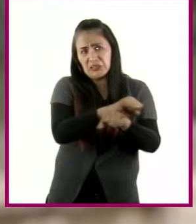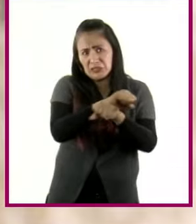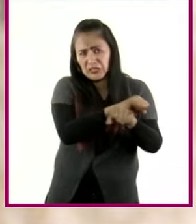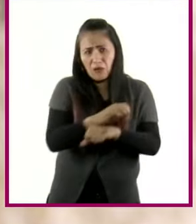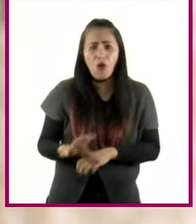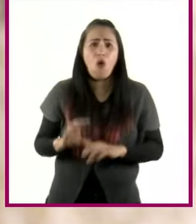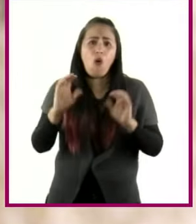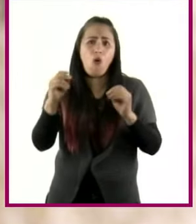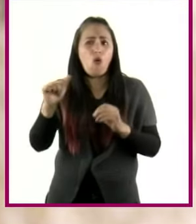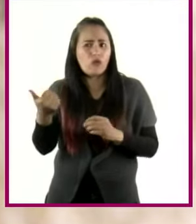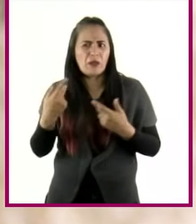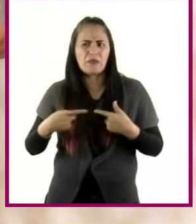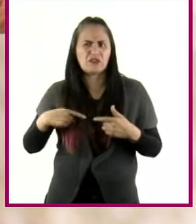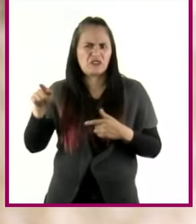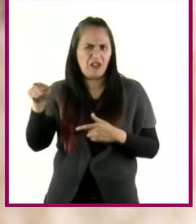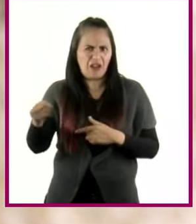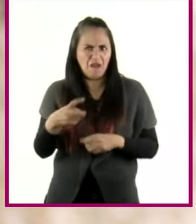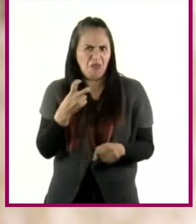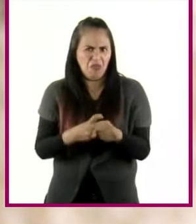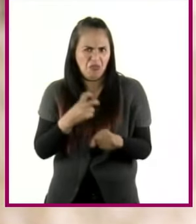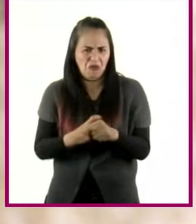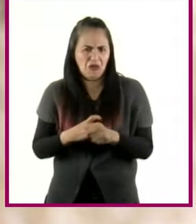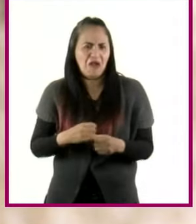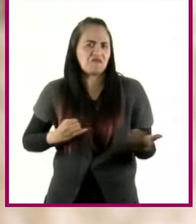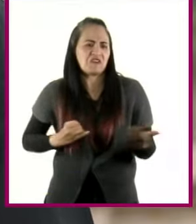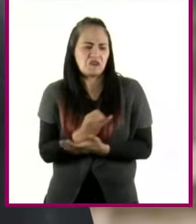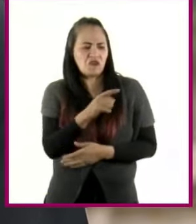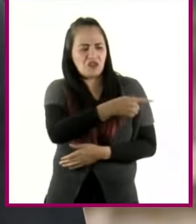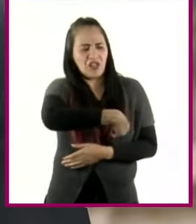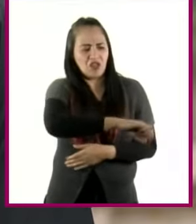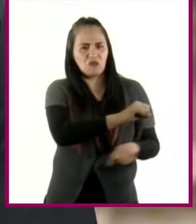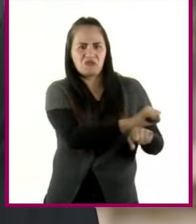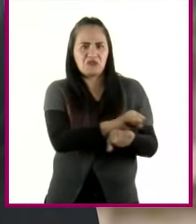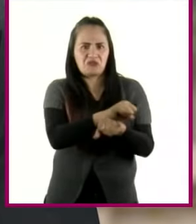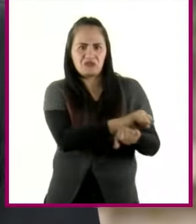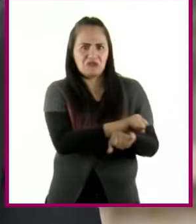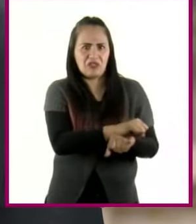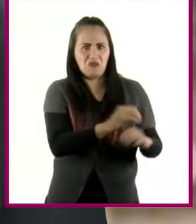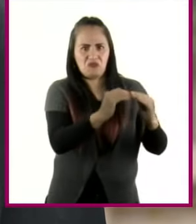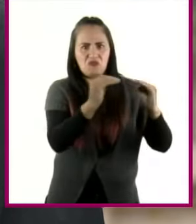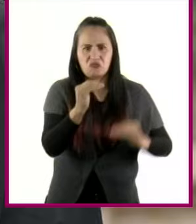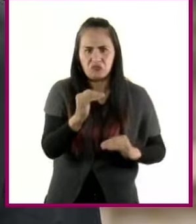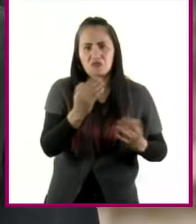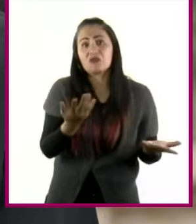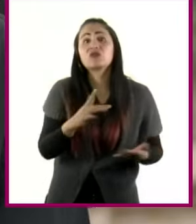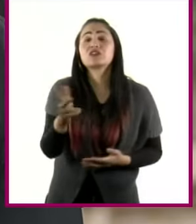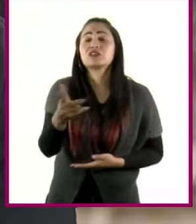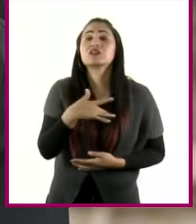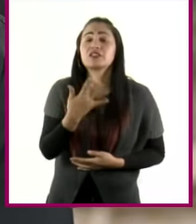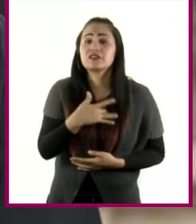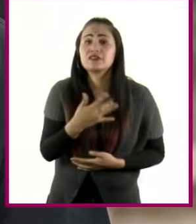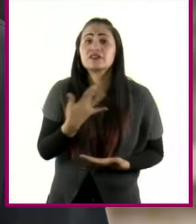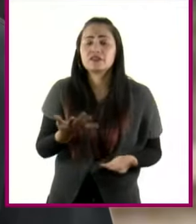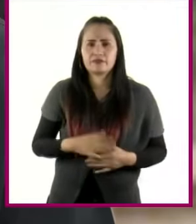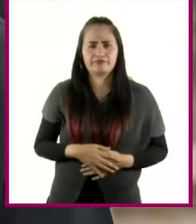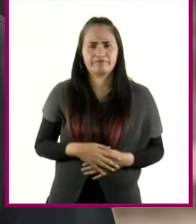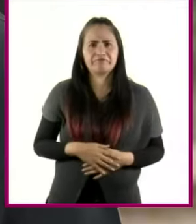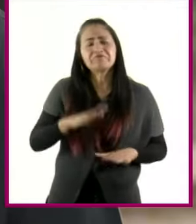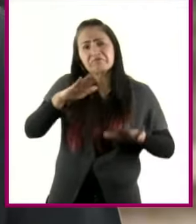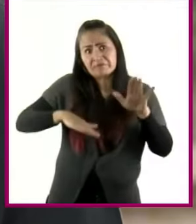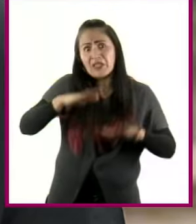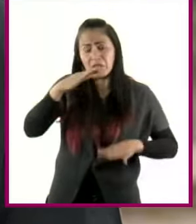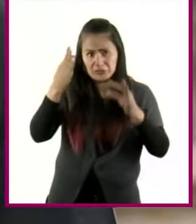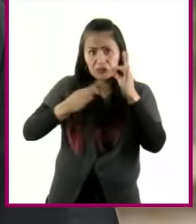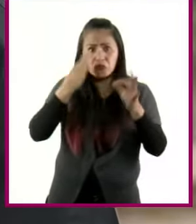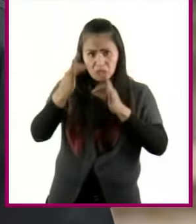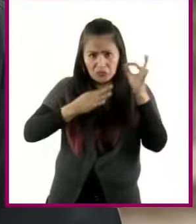otros. ¿Y usted qué cree, don Miguel? Pues de lo que sí estoy seguro es que en las noticias a veces aparecen